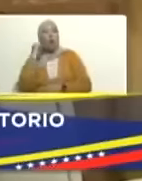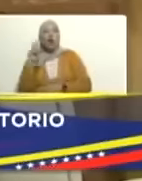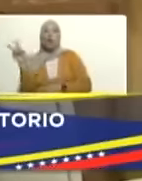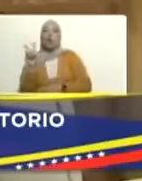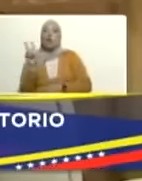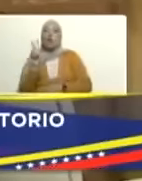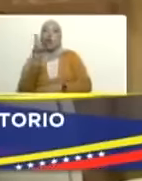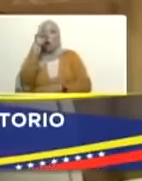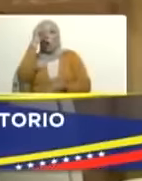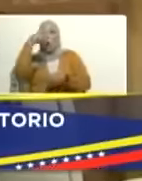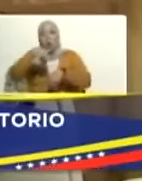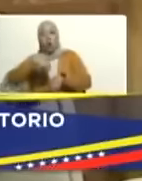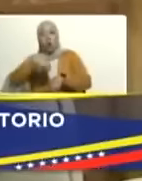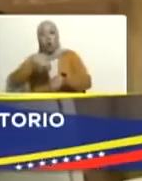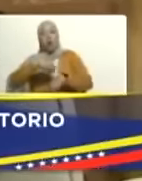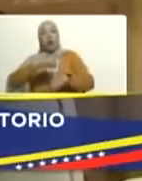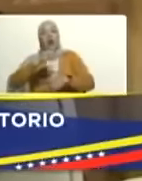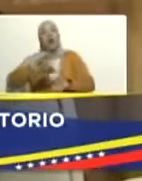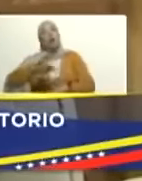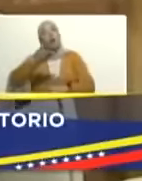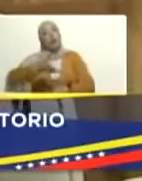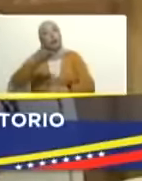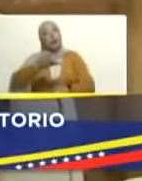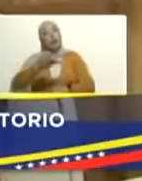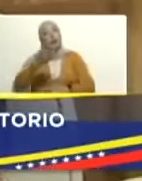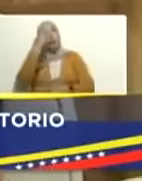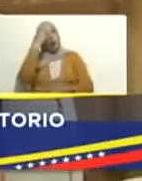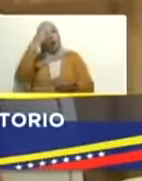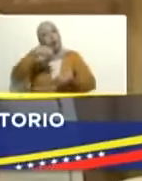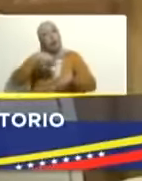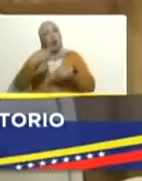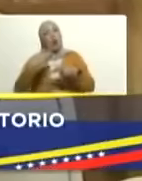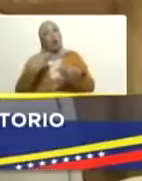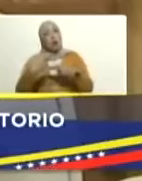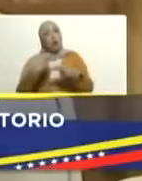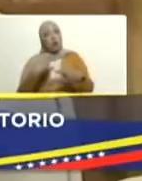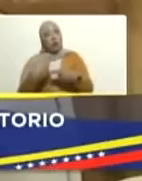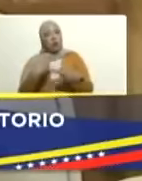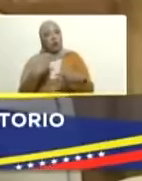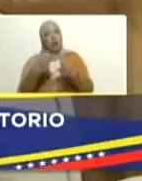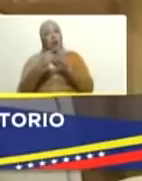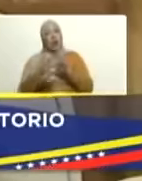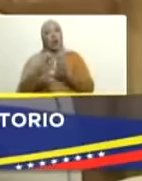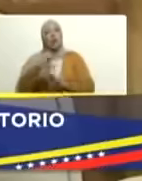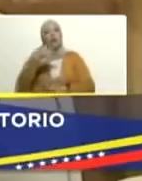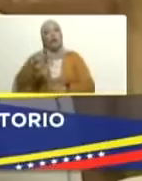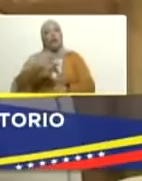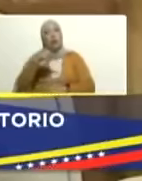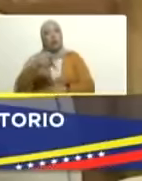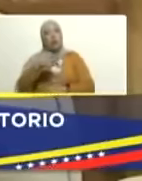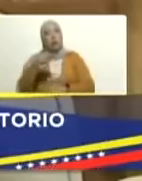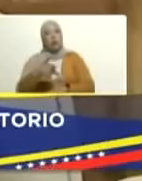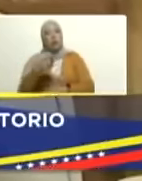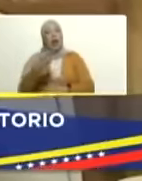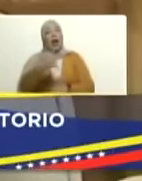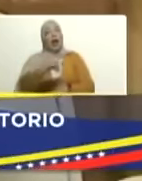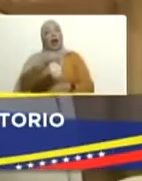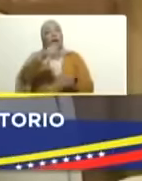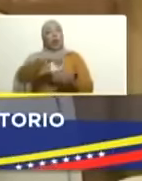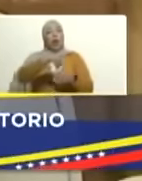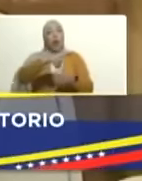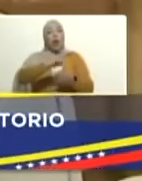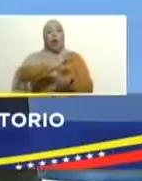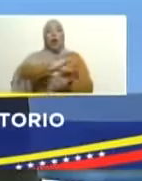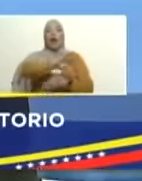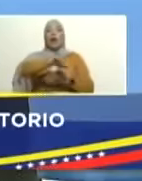esos acuerdos, fundamental, es un acuerdo relacionado con los derechos políticos y las garantías electorales para